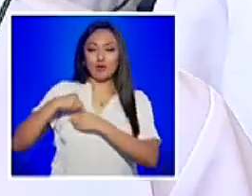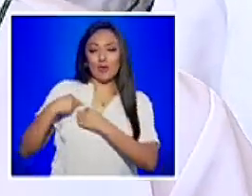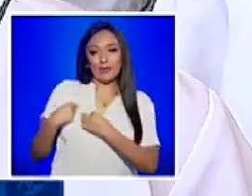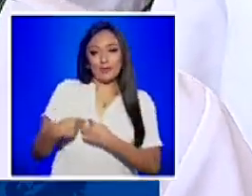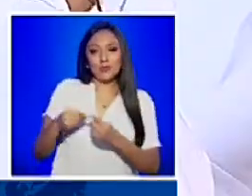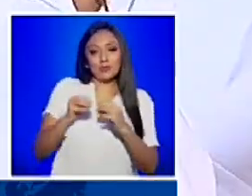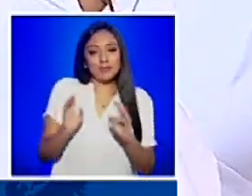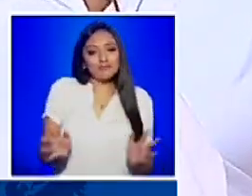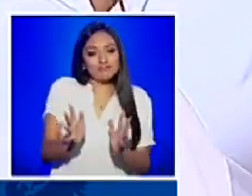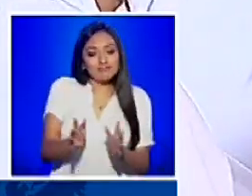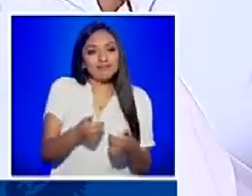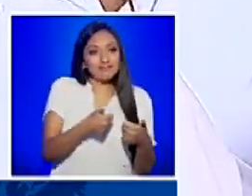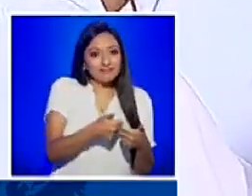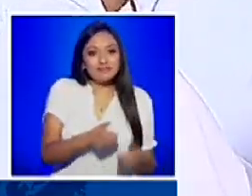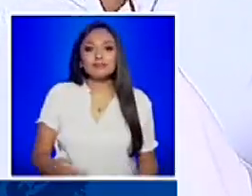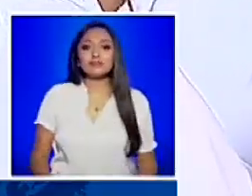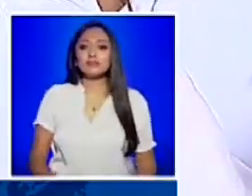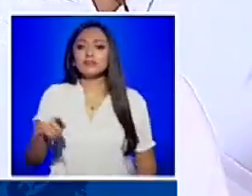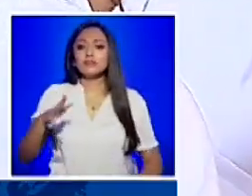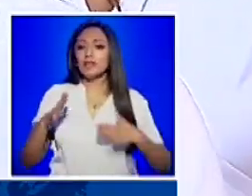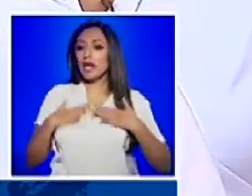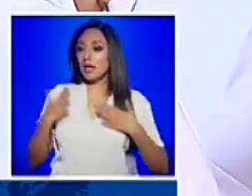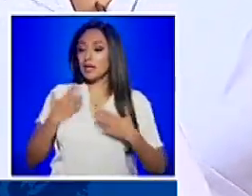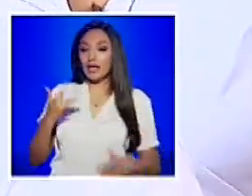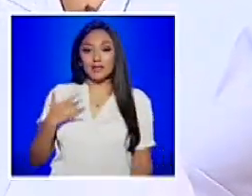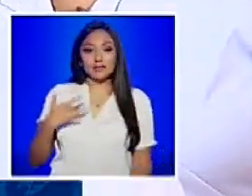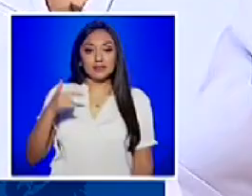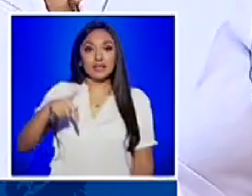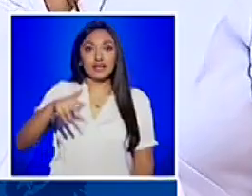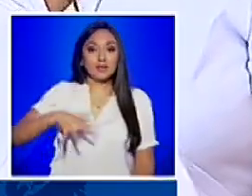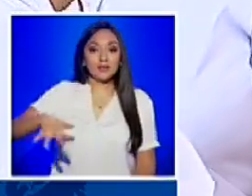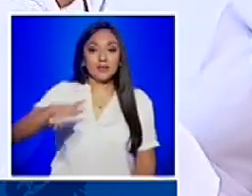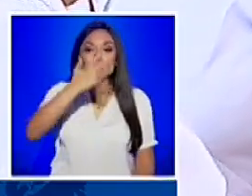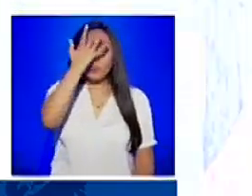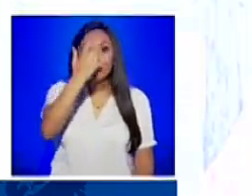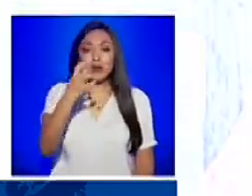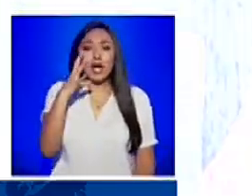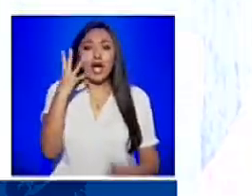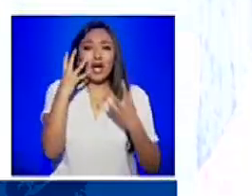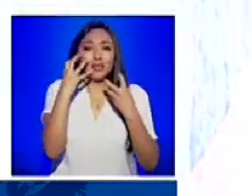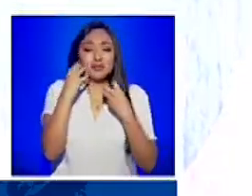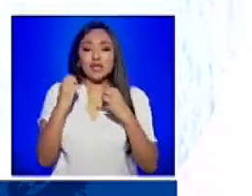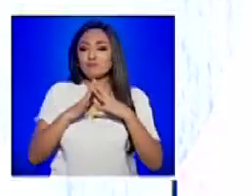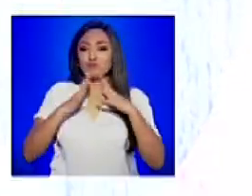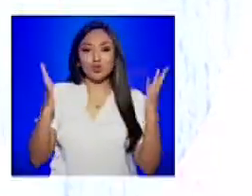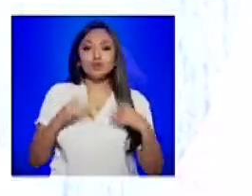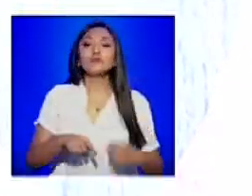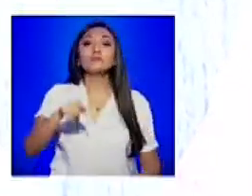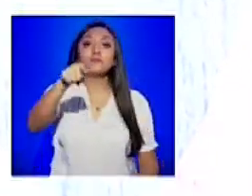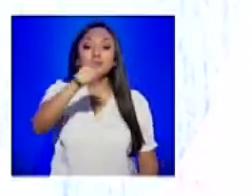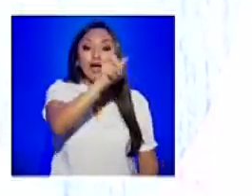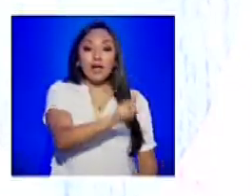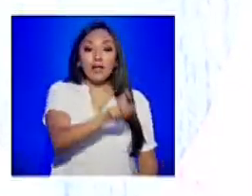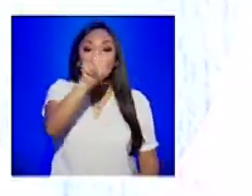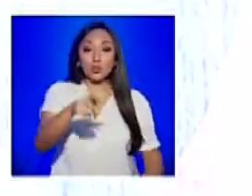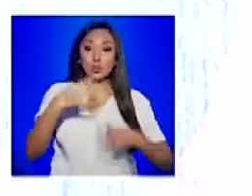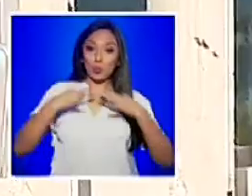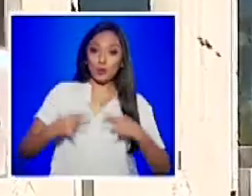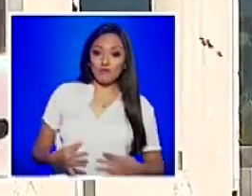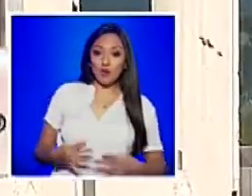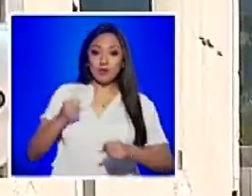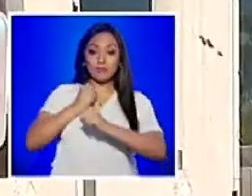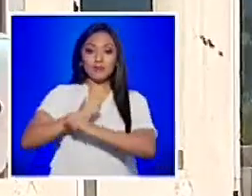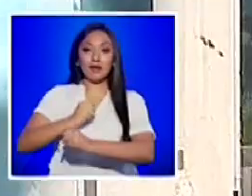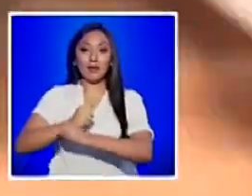seguir adelante. Una alegría inmensa que sentimos porque el estrés que tenemos. Desde cada trinchera, con sus uniformes de